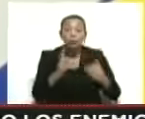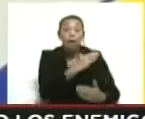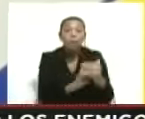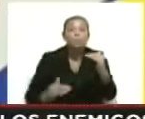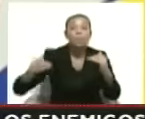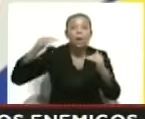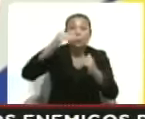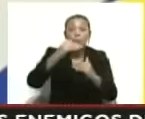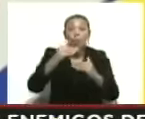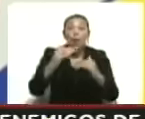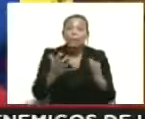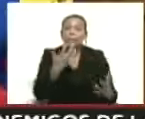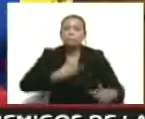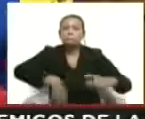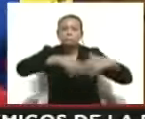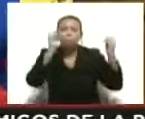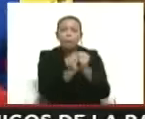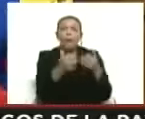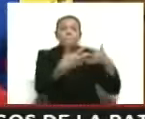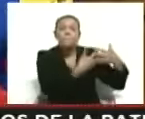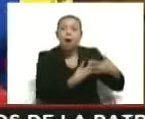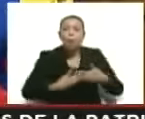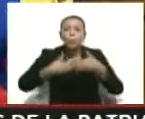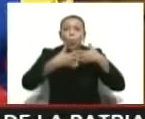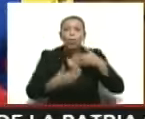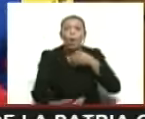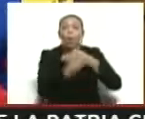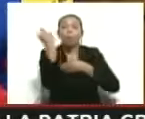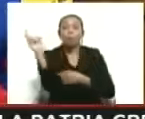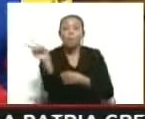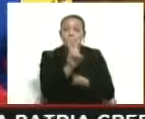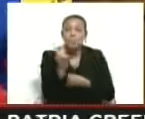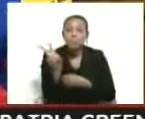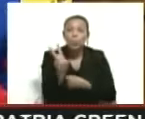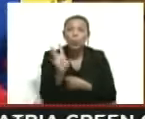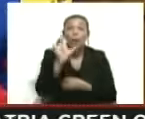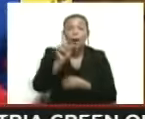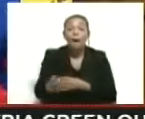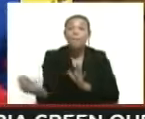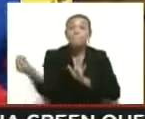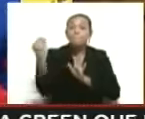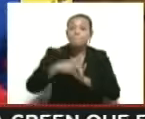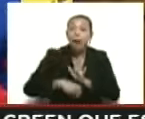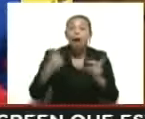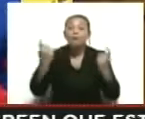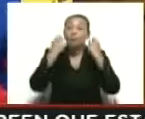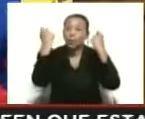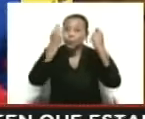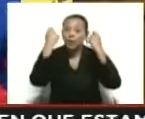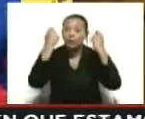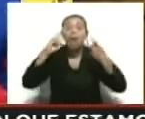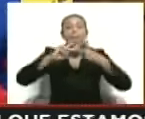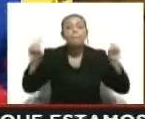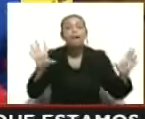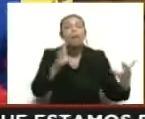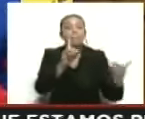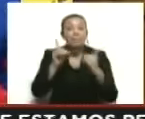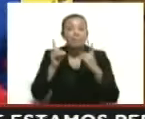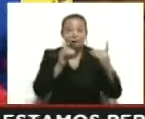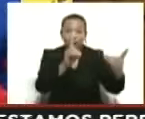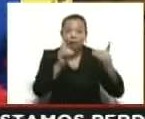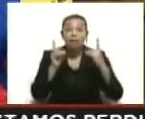superación de las agresiones del imperialismo contra la patria. Además, fomentar la paz y el diálogo